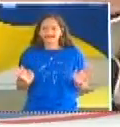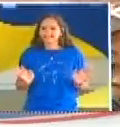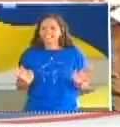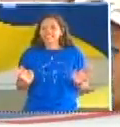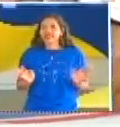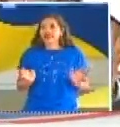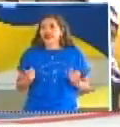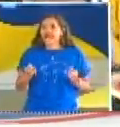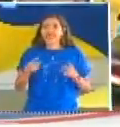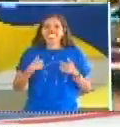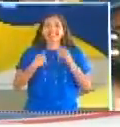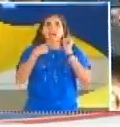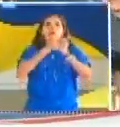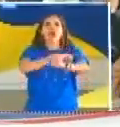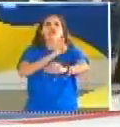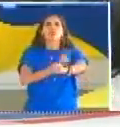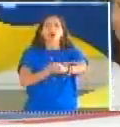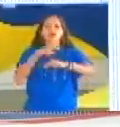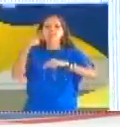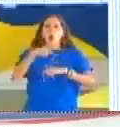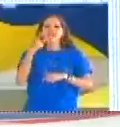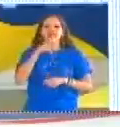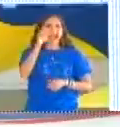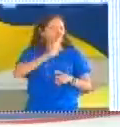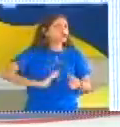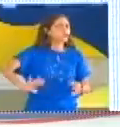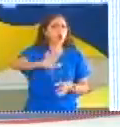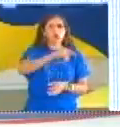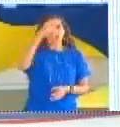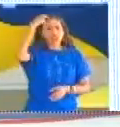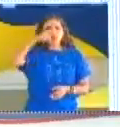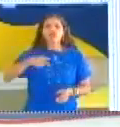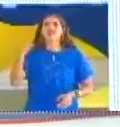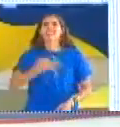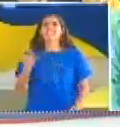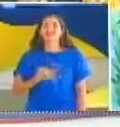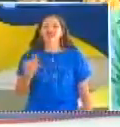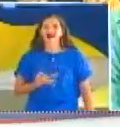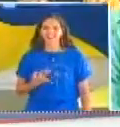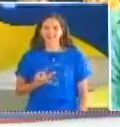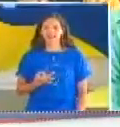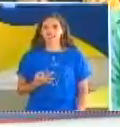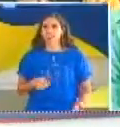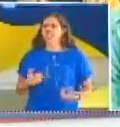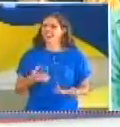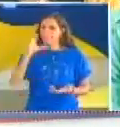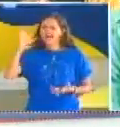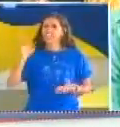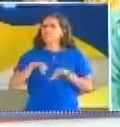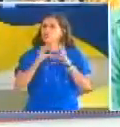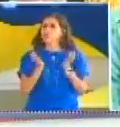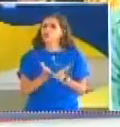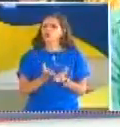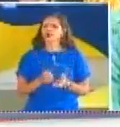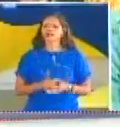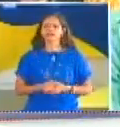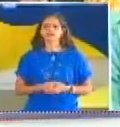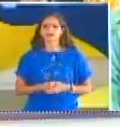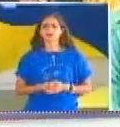Que le damos el poder político a todo el pueblo de verdad. ¿En qué país del mundo?